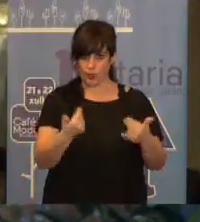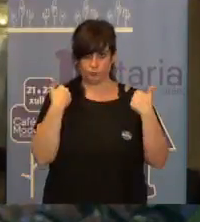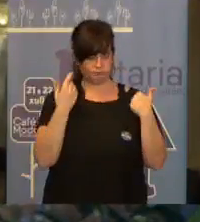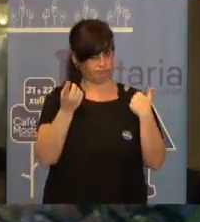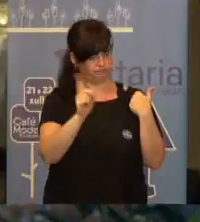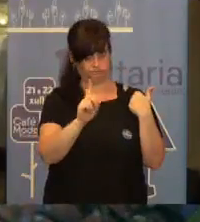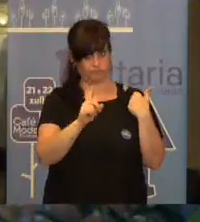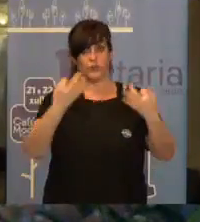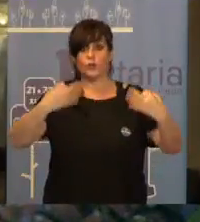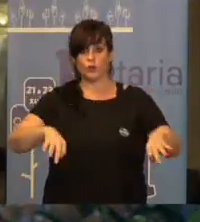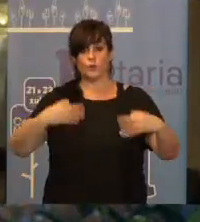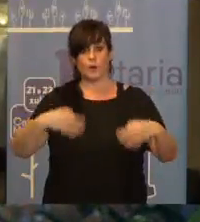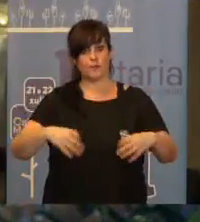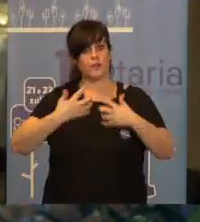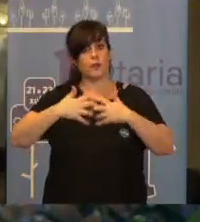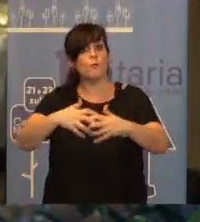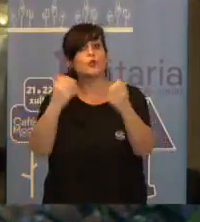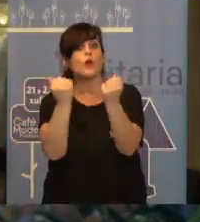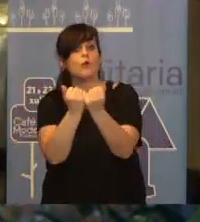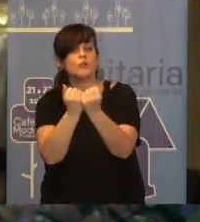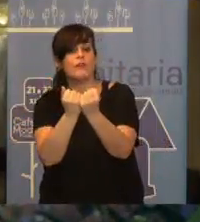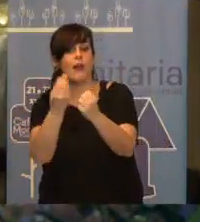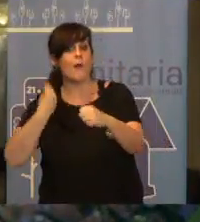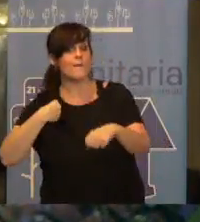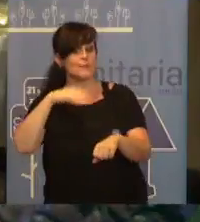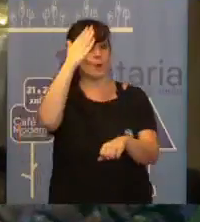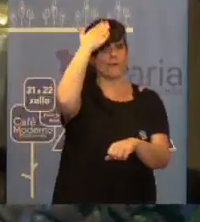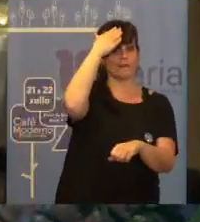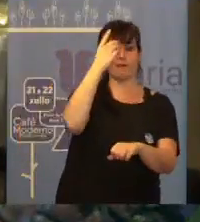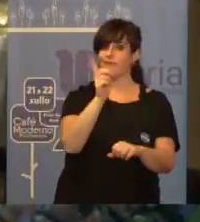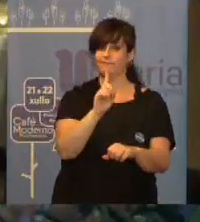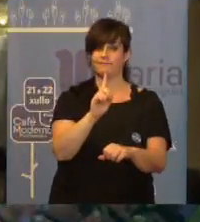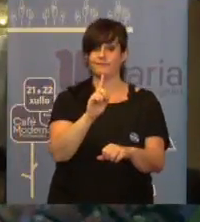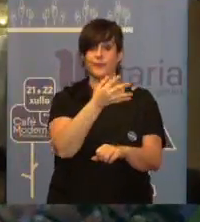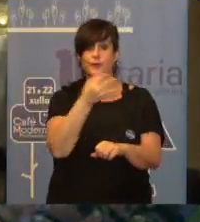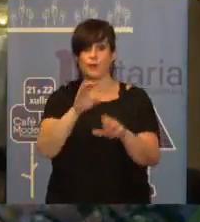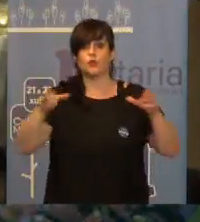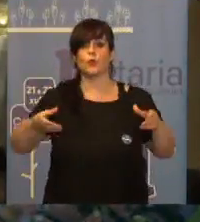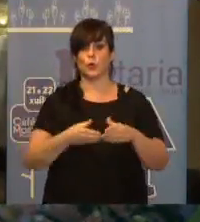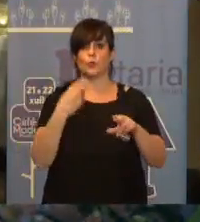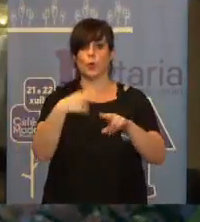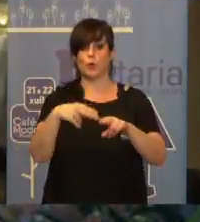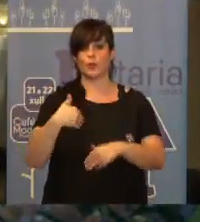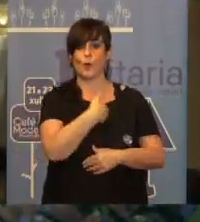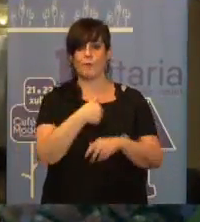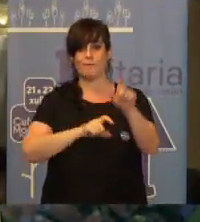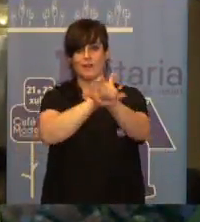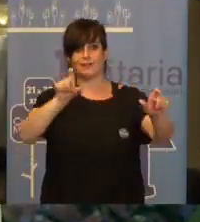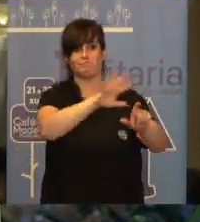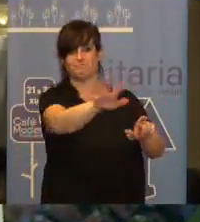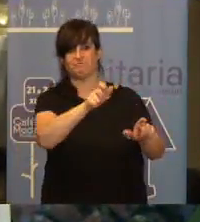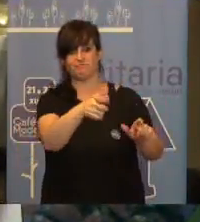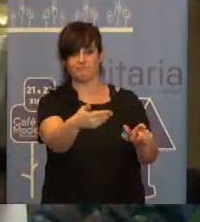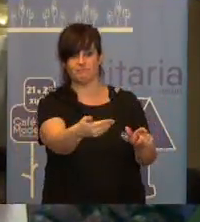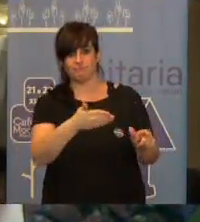motores auxiliares non poden ser os motores principais e que os partidos non poden usurpar o papel da cidadanía.